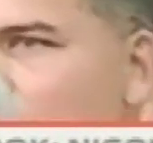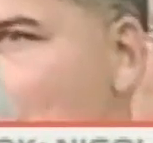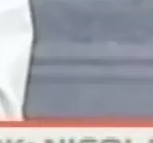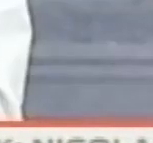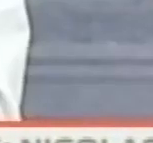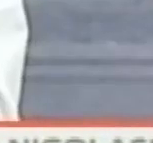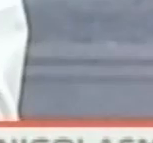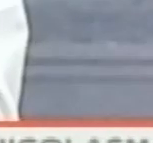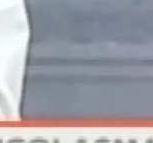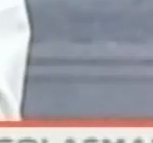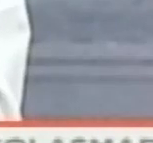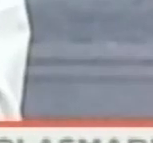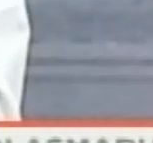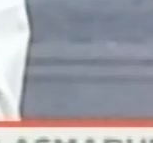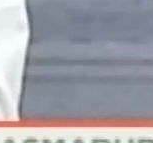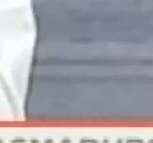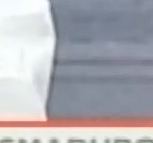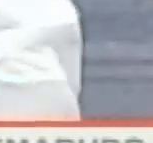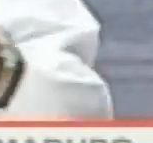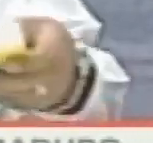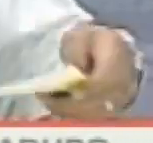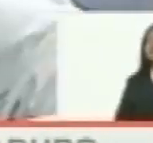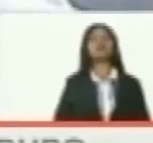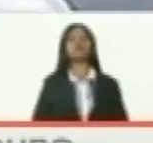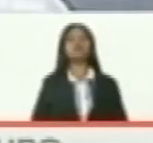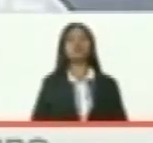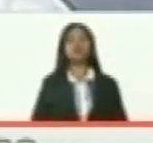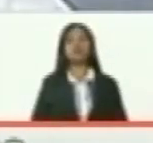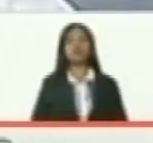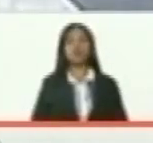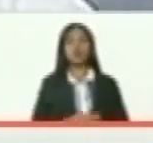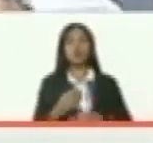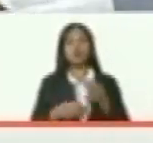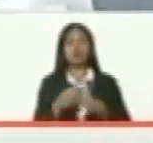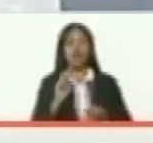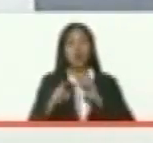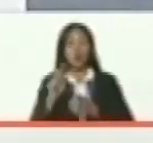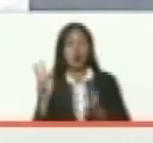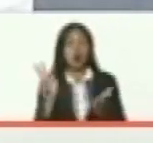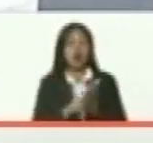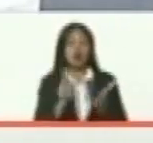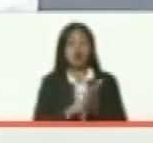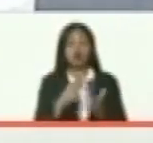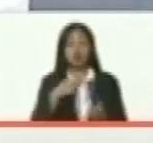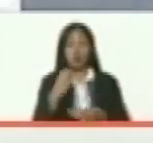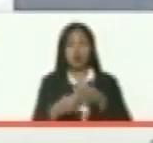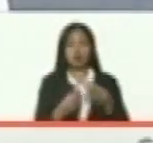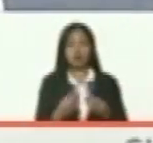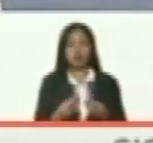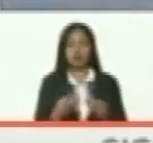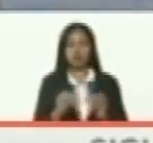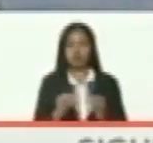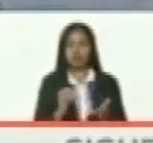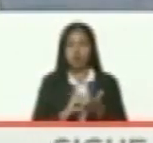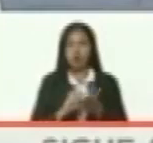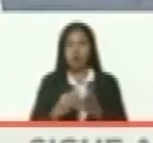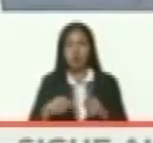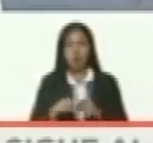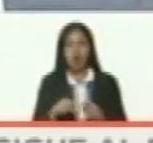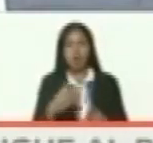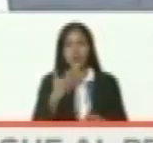Así que San Juan de los Morros, sigamos para adelante. Yo voy a aprobar algunos recursos, tengo aquí una solicitud de